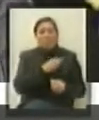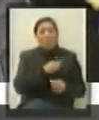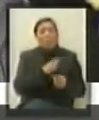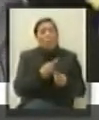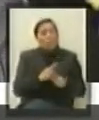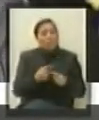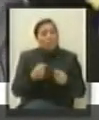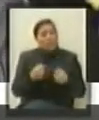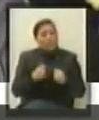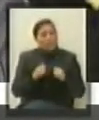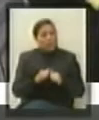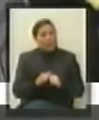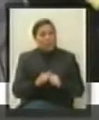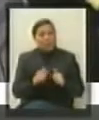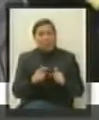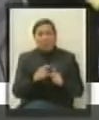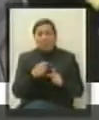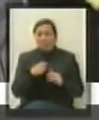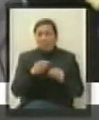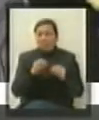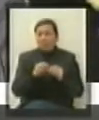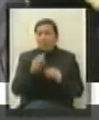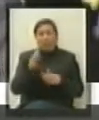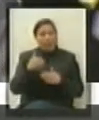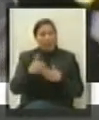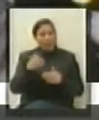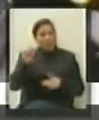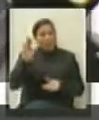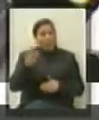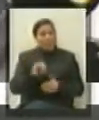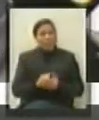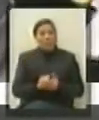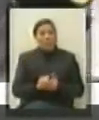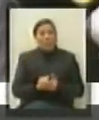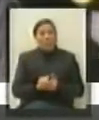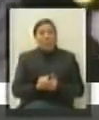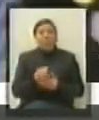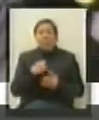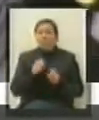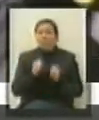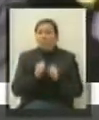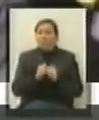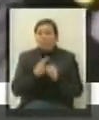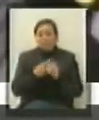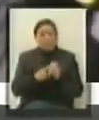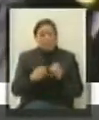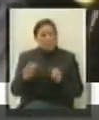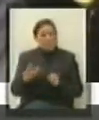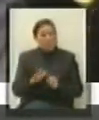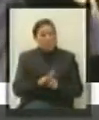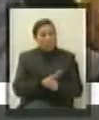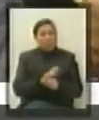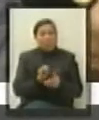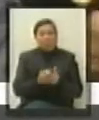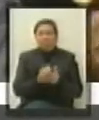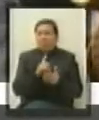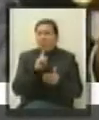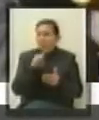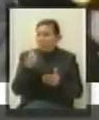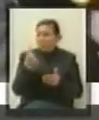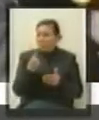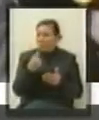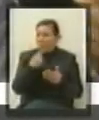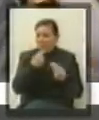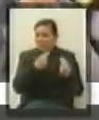yo me puse el fajín y juré ante Dios asumir esas obligaciones, lo hice con convicción absoluta de que no solamente